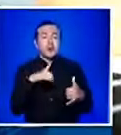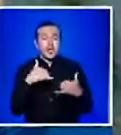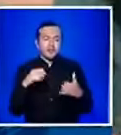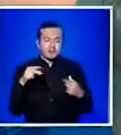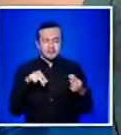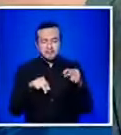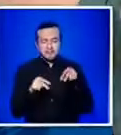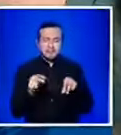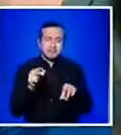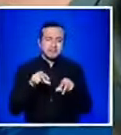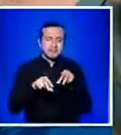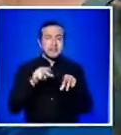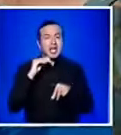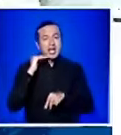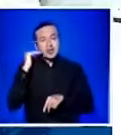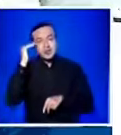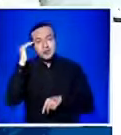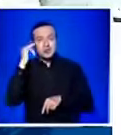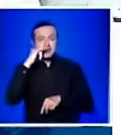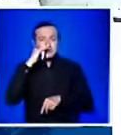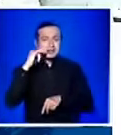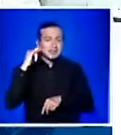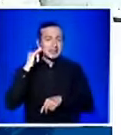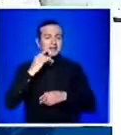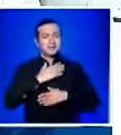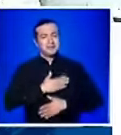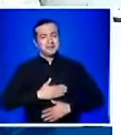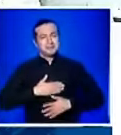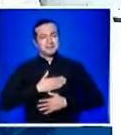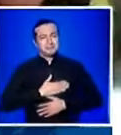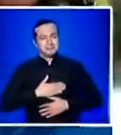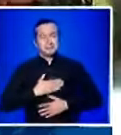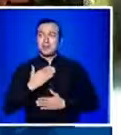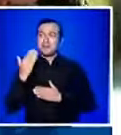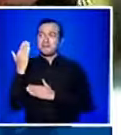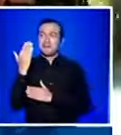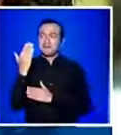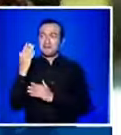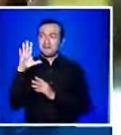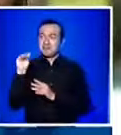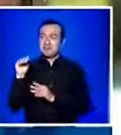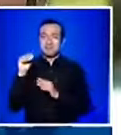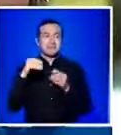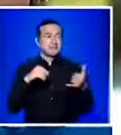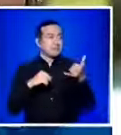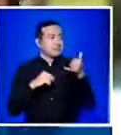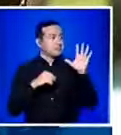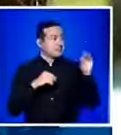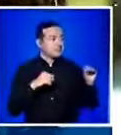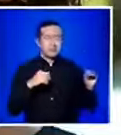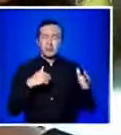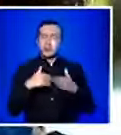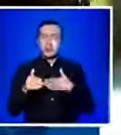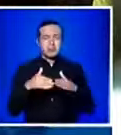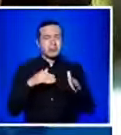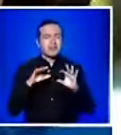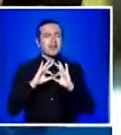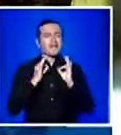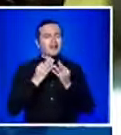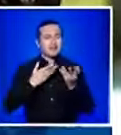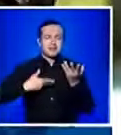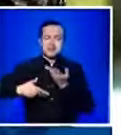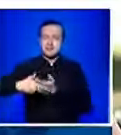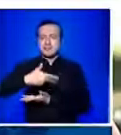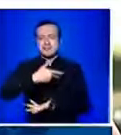mesa. Adultos y pequeños han disfrutado sin pantallas. En las reuniones hemos podido conversar un poco más, interactuamos,